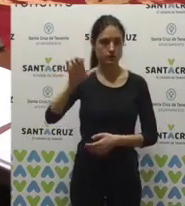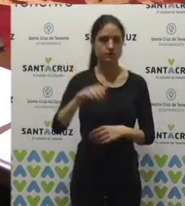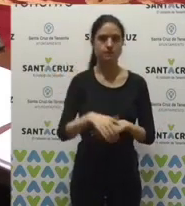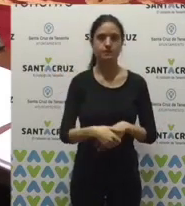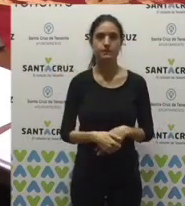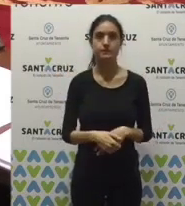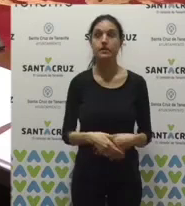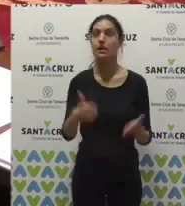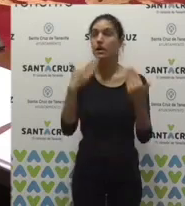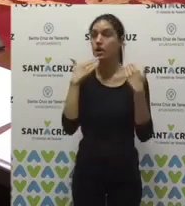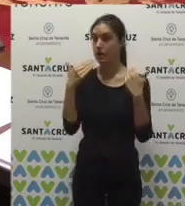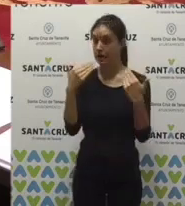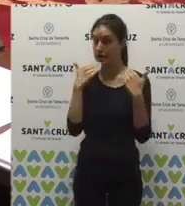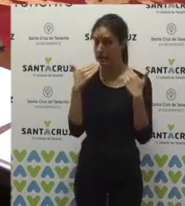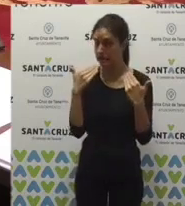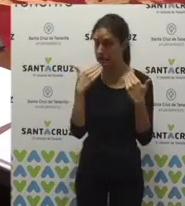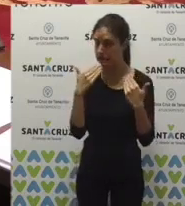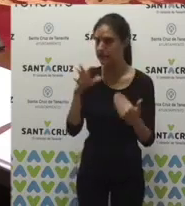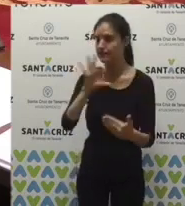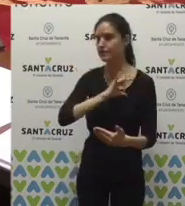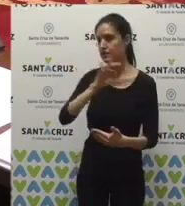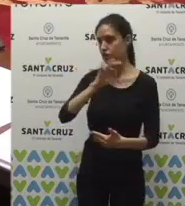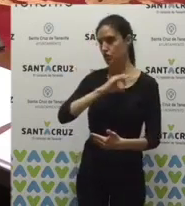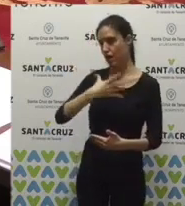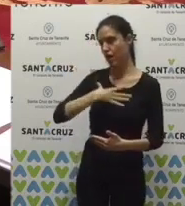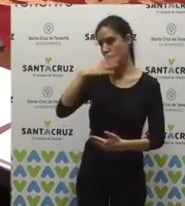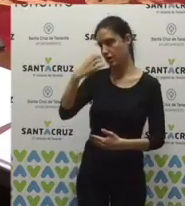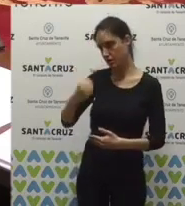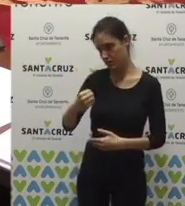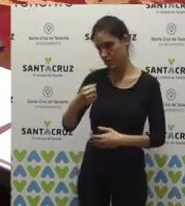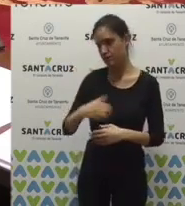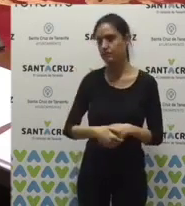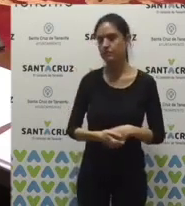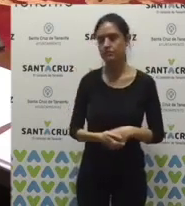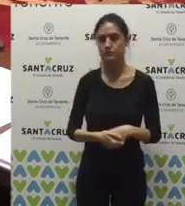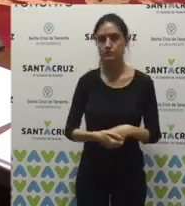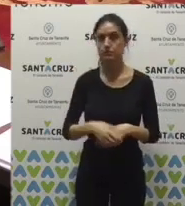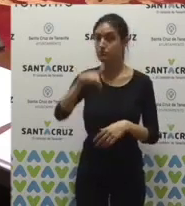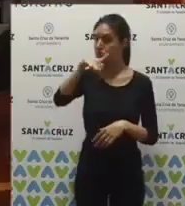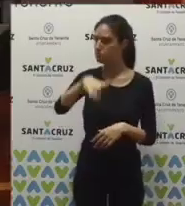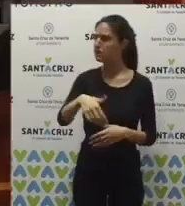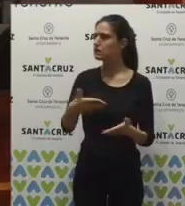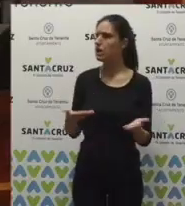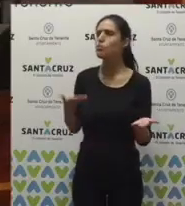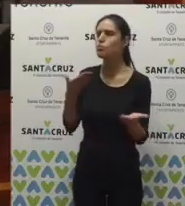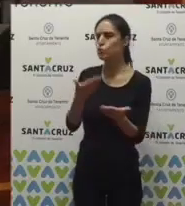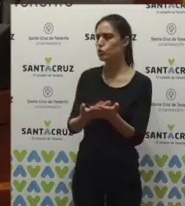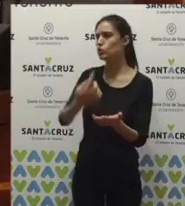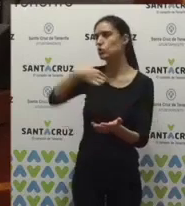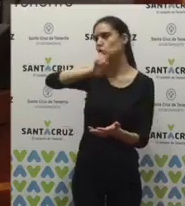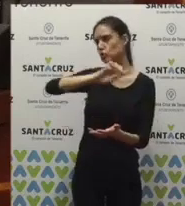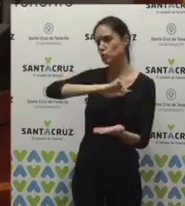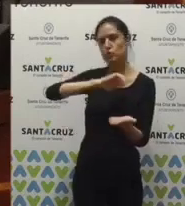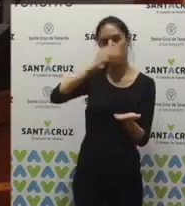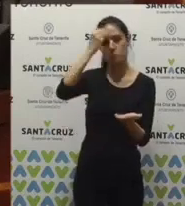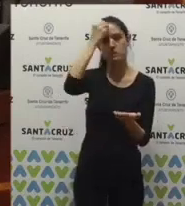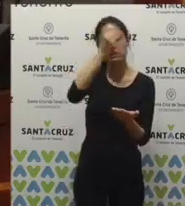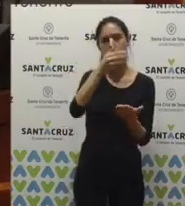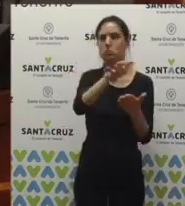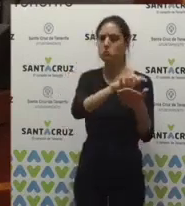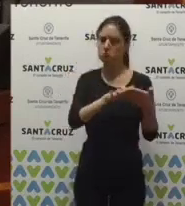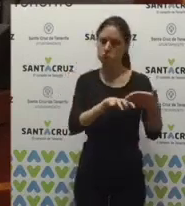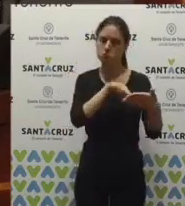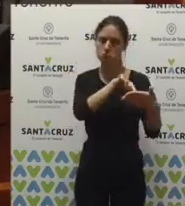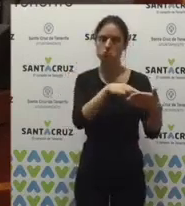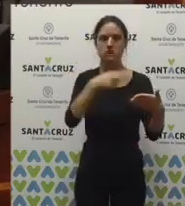muchas gracias señor alcaldesa que esta es una emoción que entendemos muy